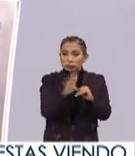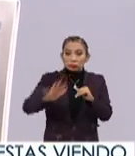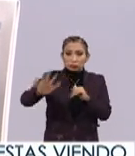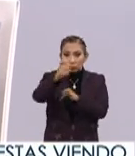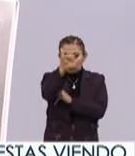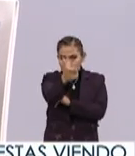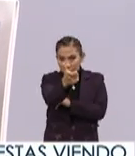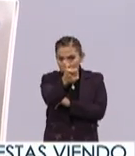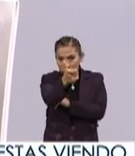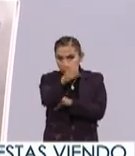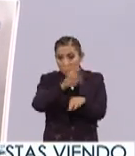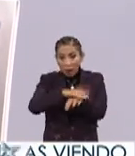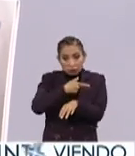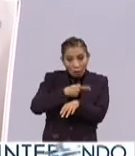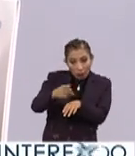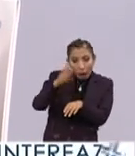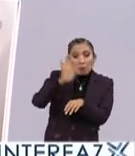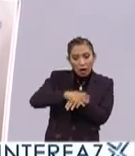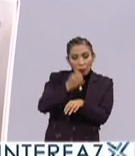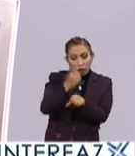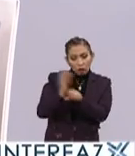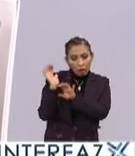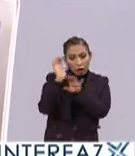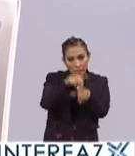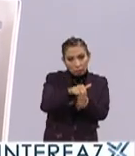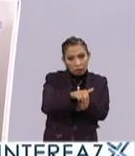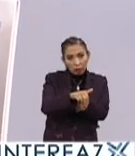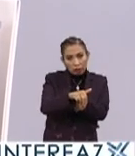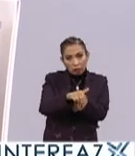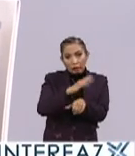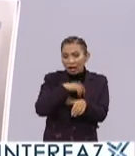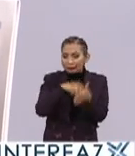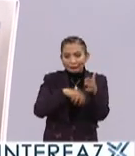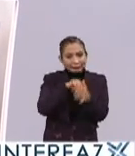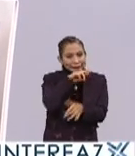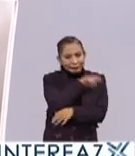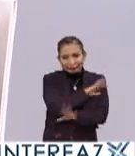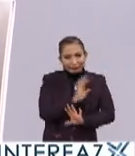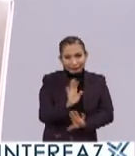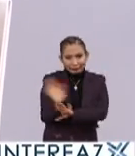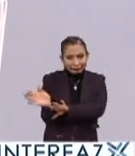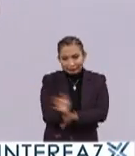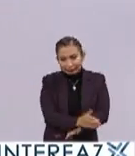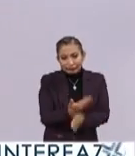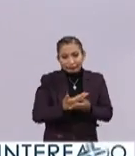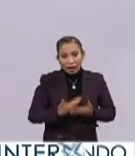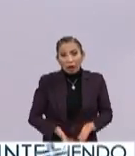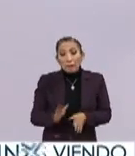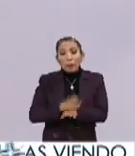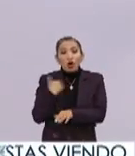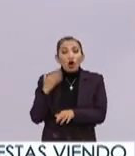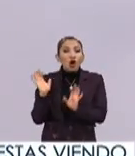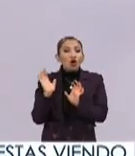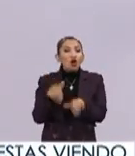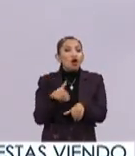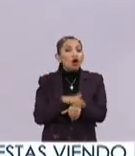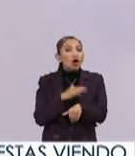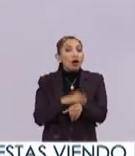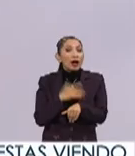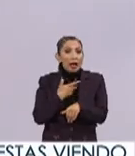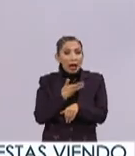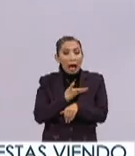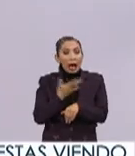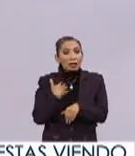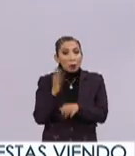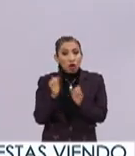condición económica. Entre más pobre eres, mayor oportunidad tienes de entrar. Se corrigió rápidamente eso y ahora es por ingreso, de tal manera que hemos